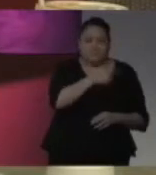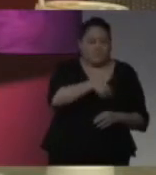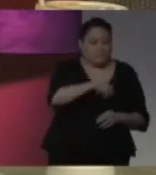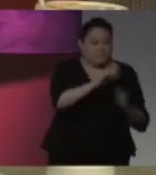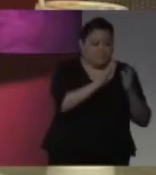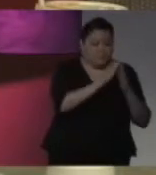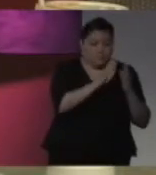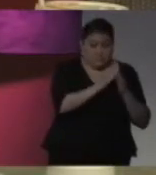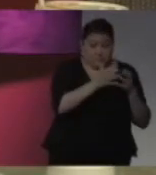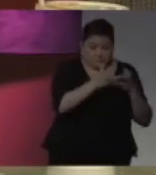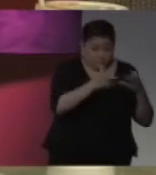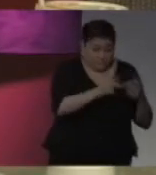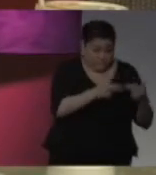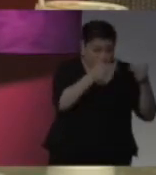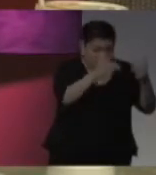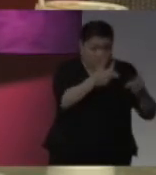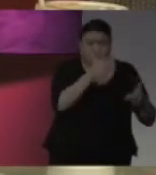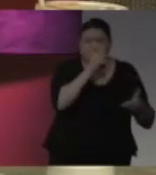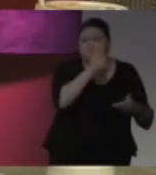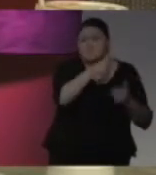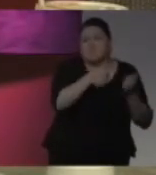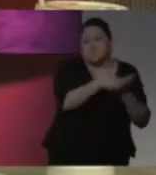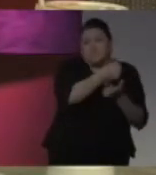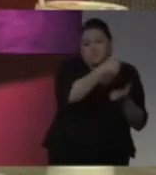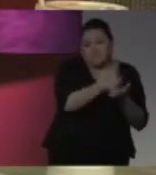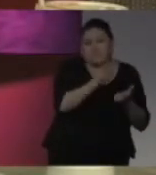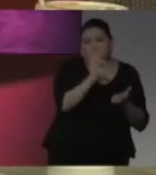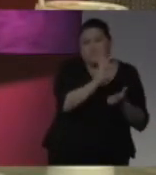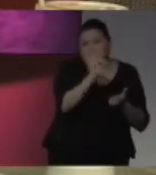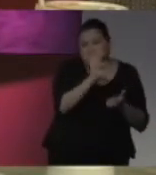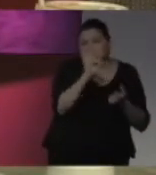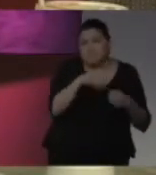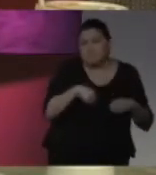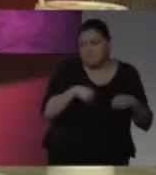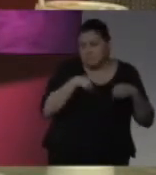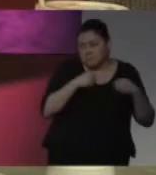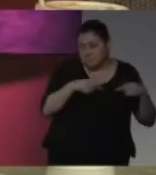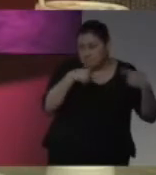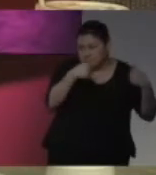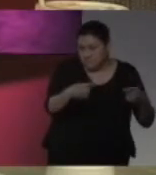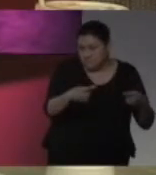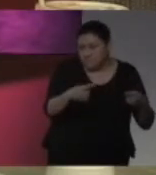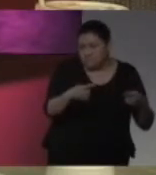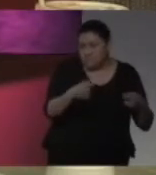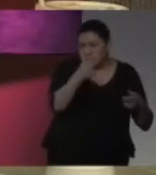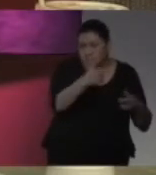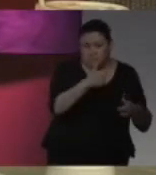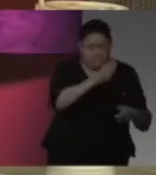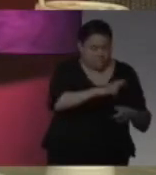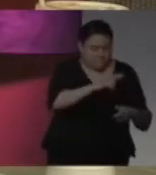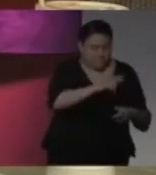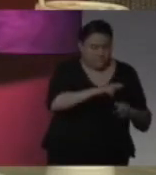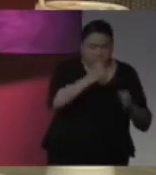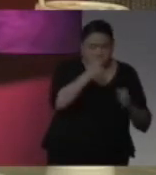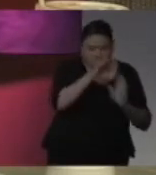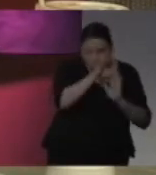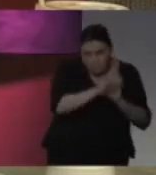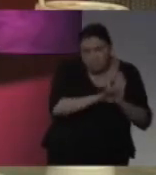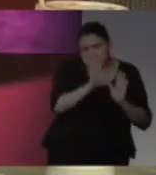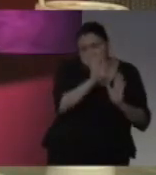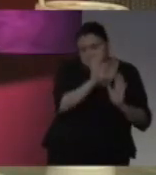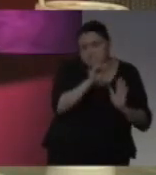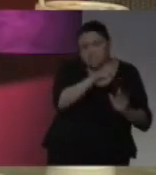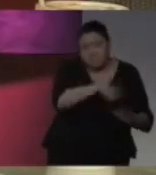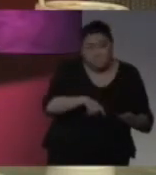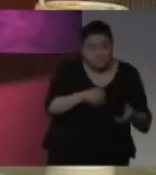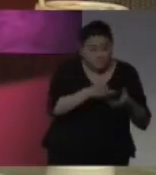poder heredar tierra, quizás van a heredar una mejor cuota de arrendamiento, pero finalmente no hay una